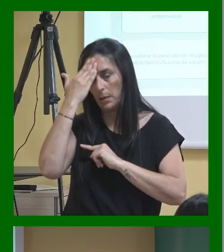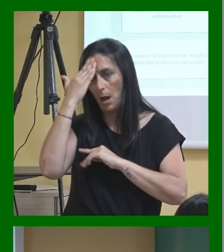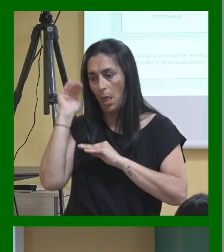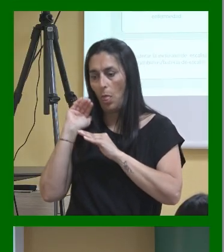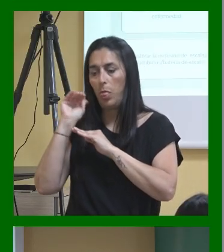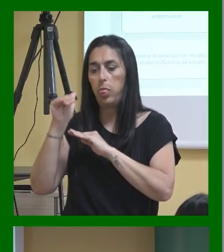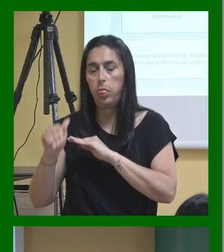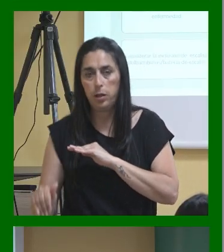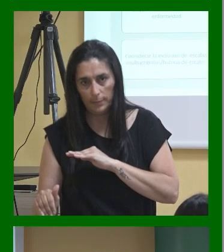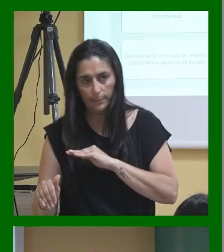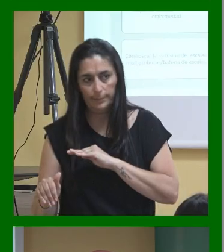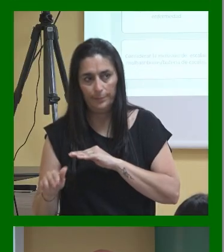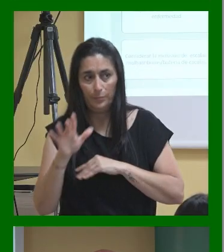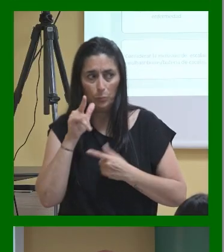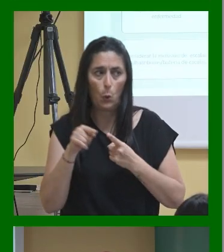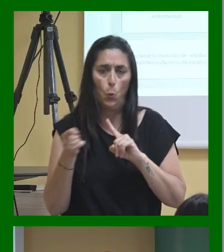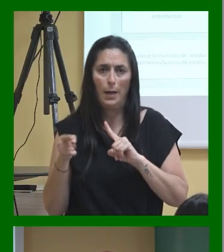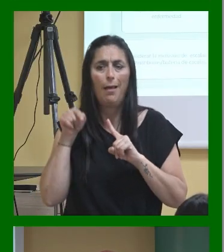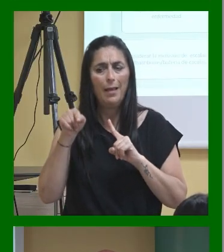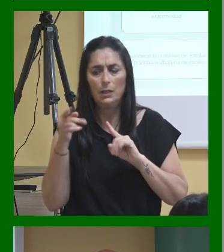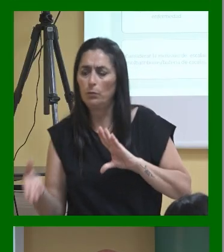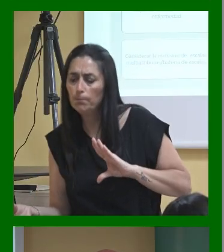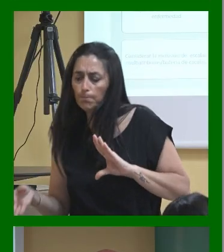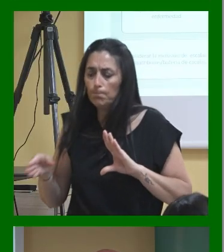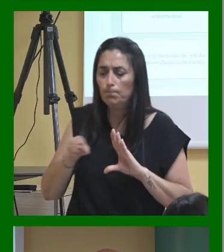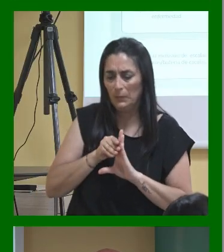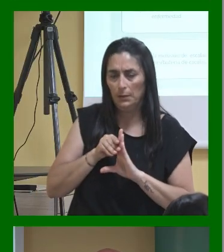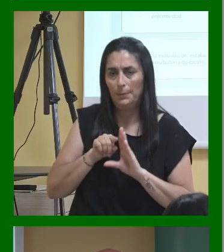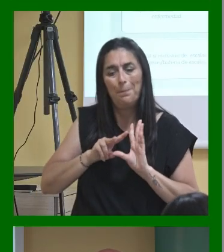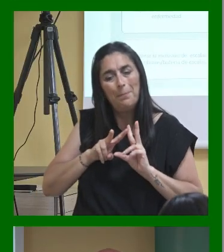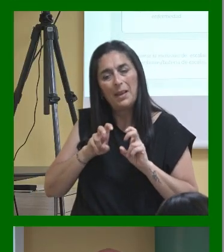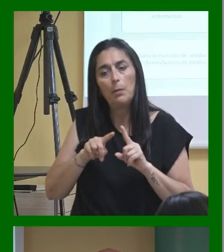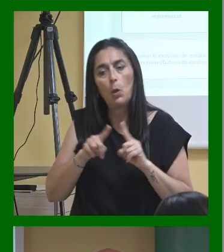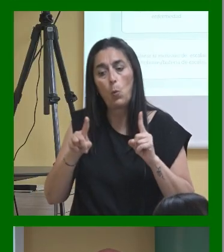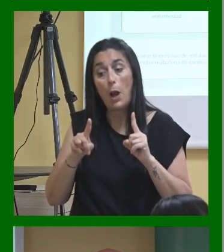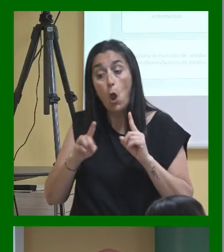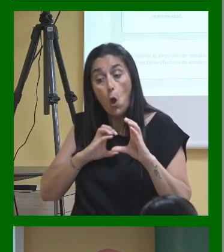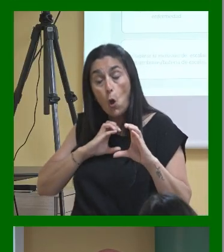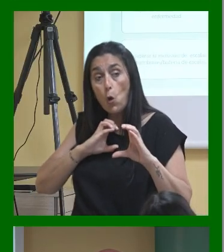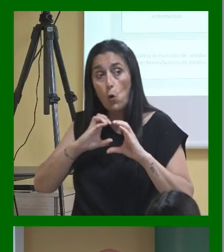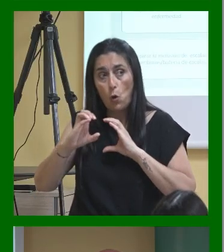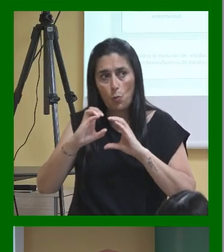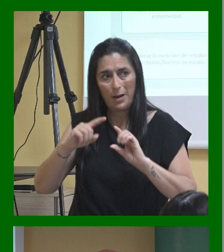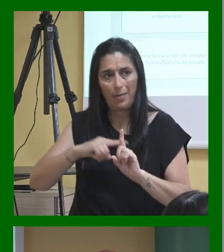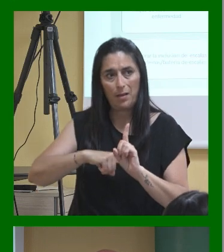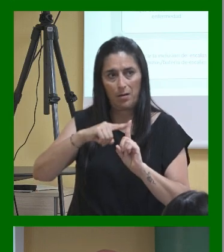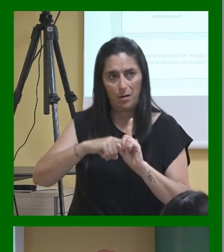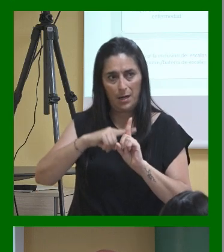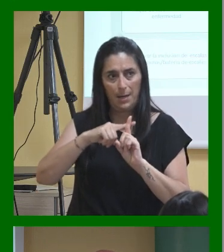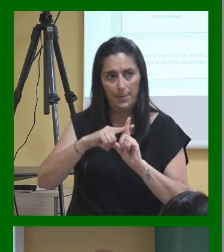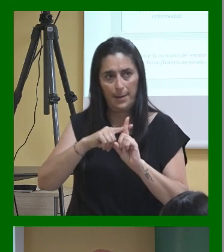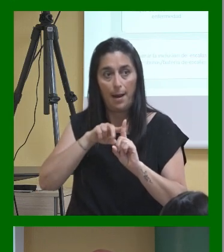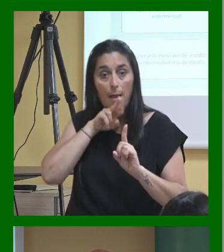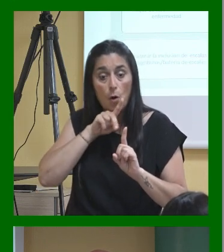que incorporar, aunque nos siente mal, en un principio, escalas de comunicación no verbal que han sido